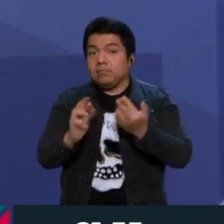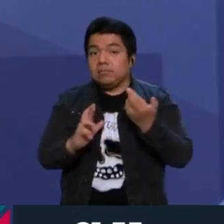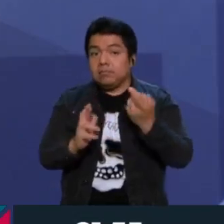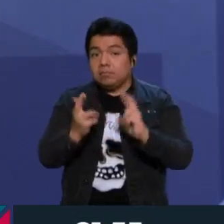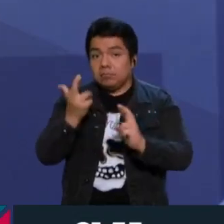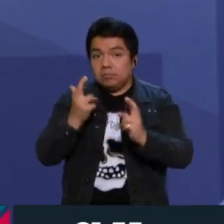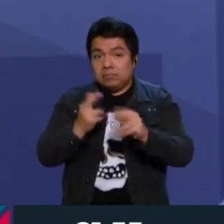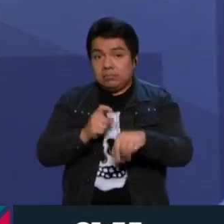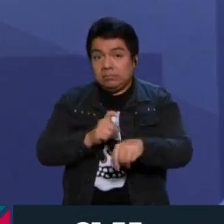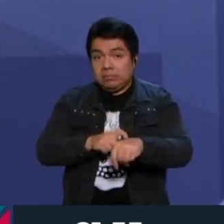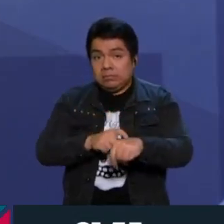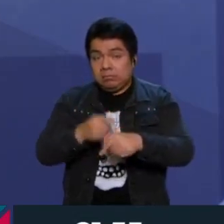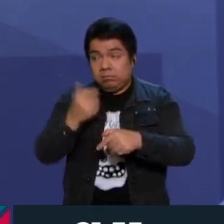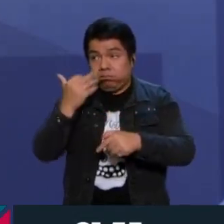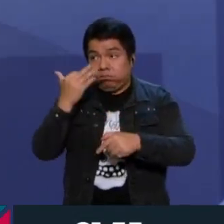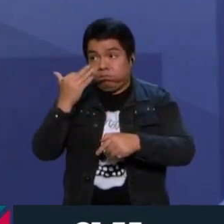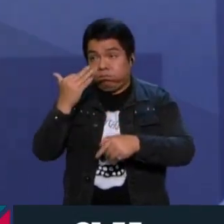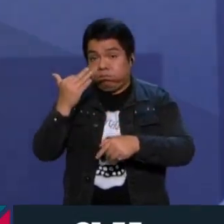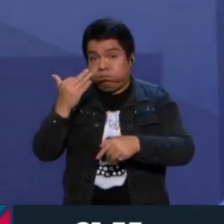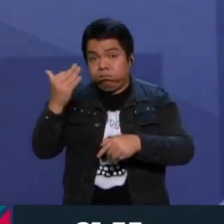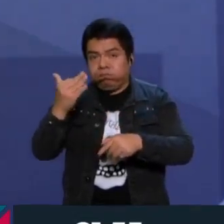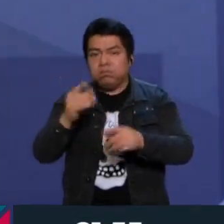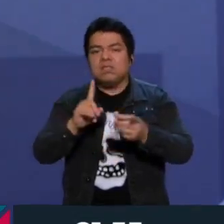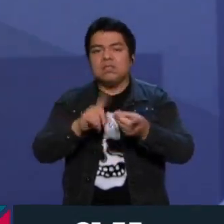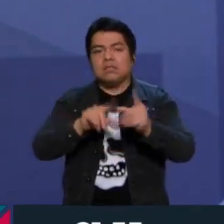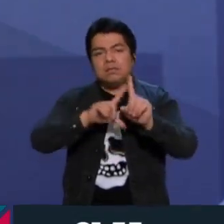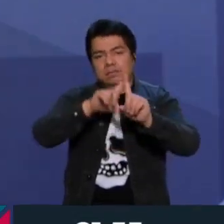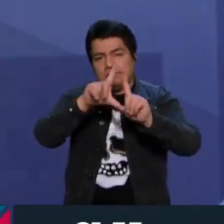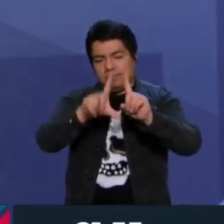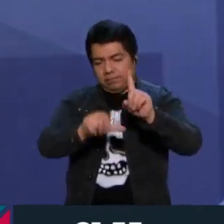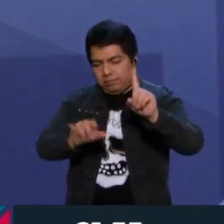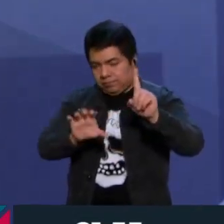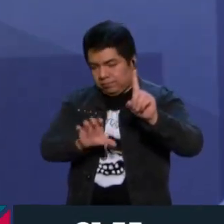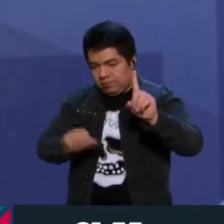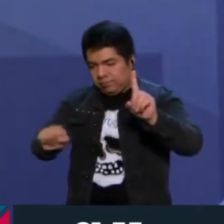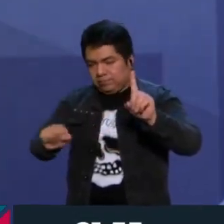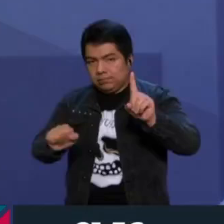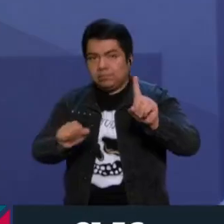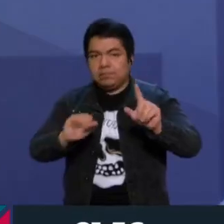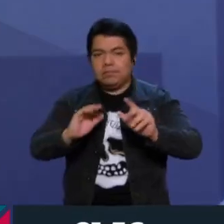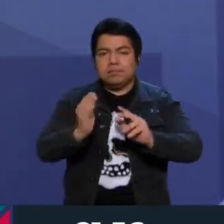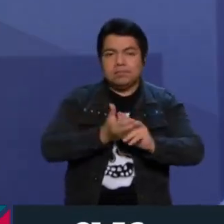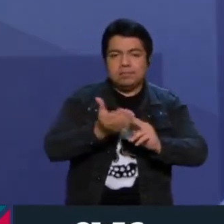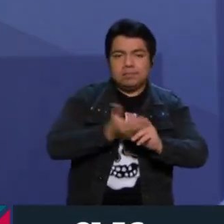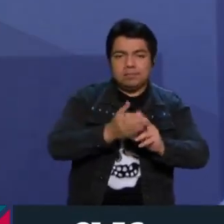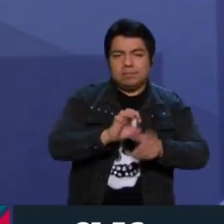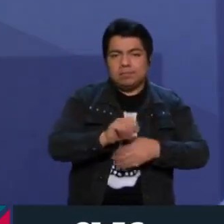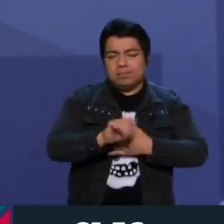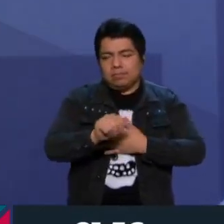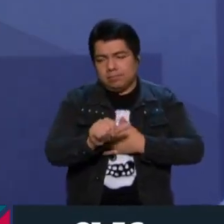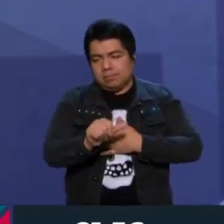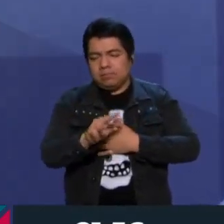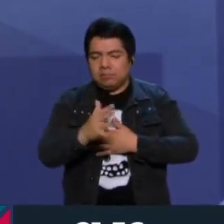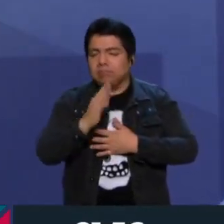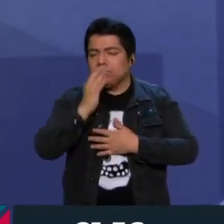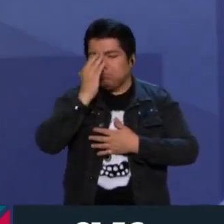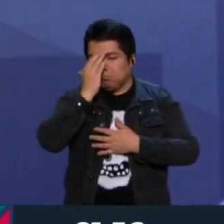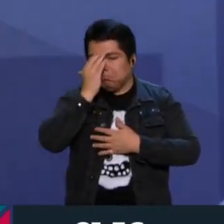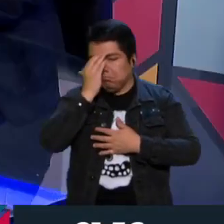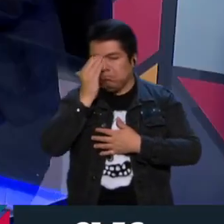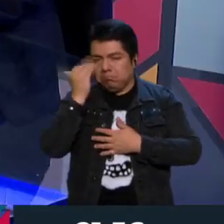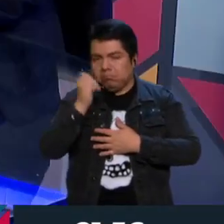se tardó tanto tiempo en llegar al sureste mexicano, la matanza de Huitzilac, que esa es un poquito más conocida por las